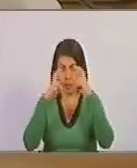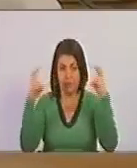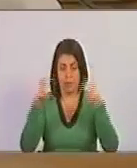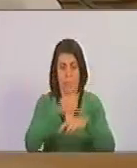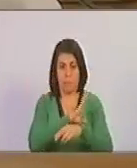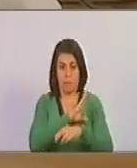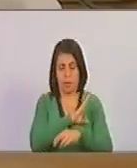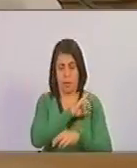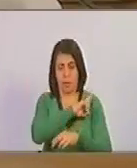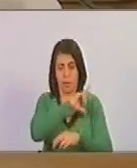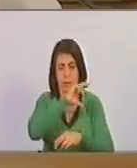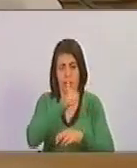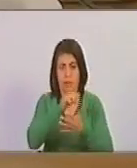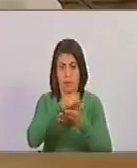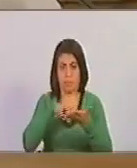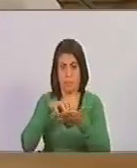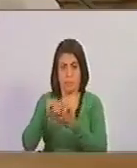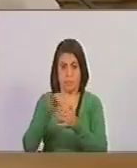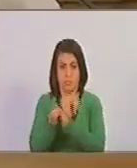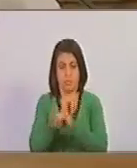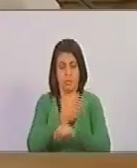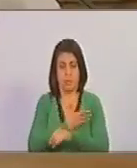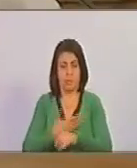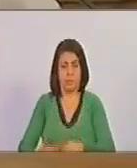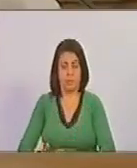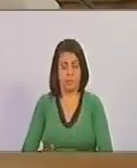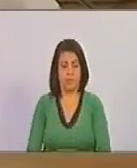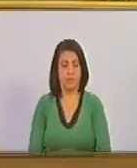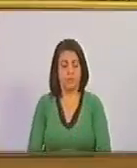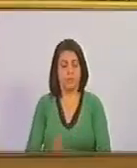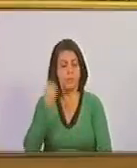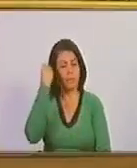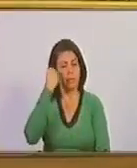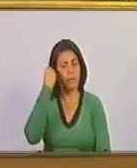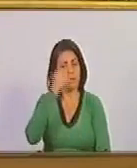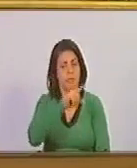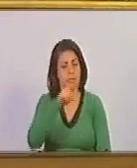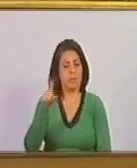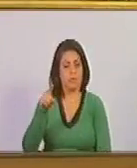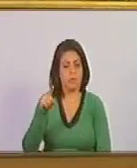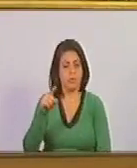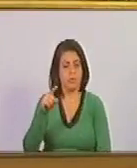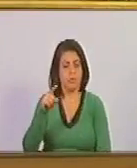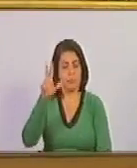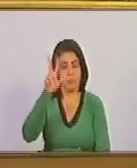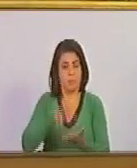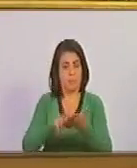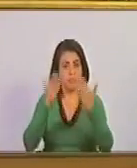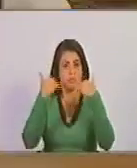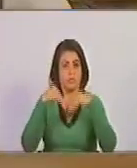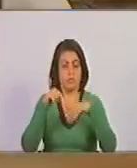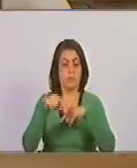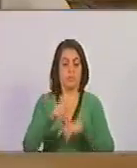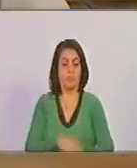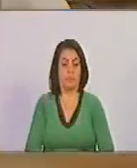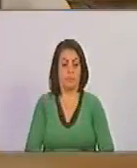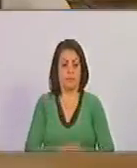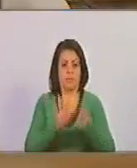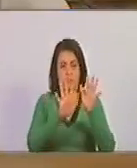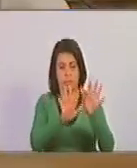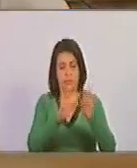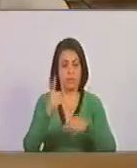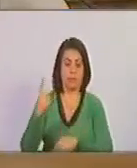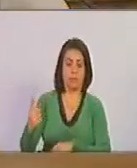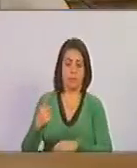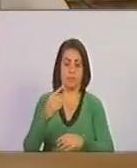Patrona o patrono agrícola. Es todo, ciudadano presidente. En consideración el epígrafe. Aprobado. Siguiente. Décimo.